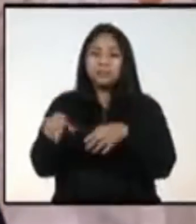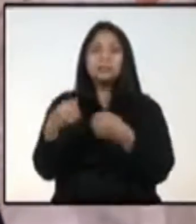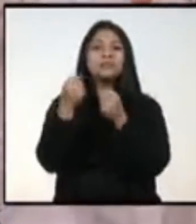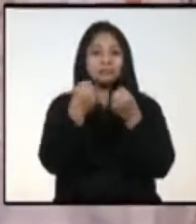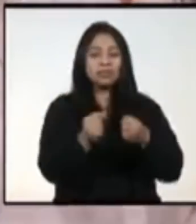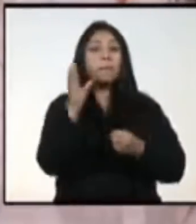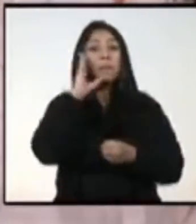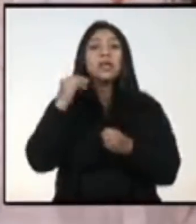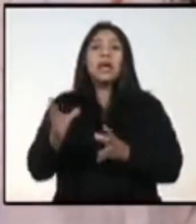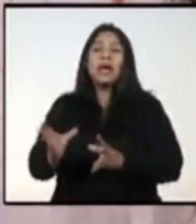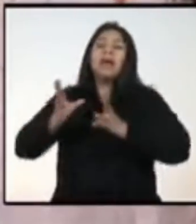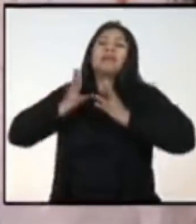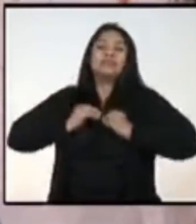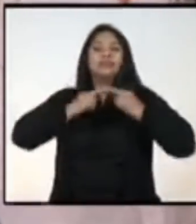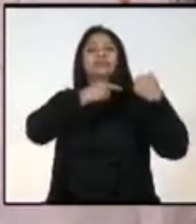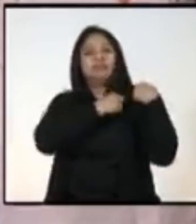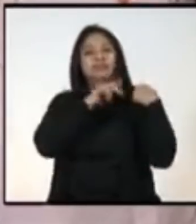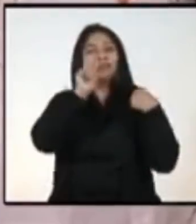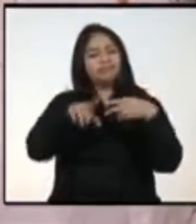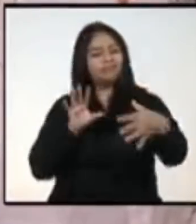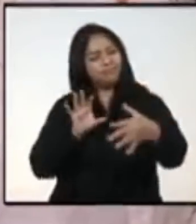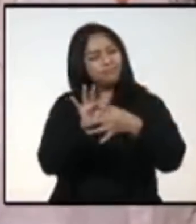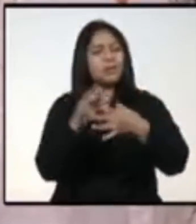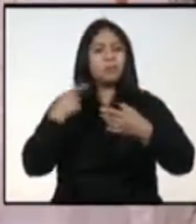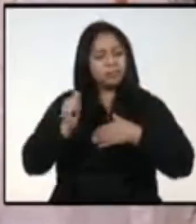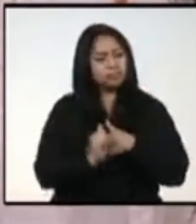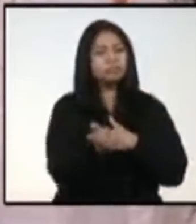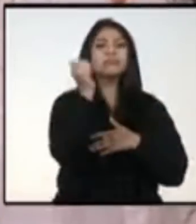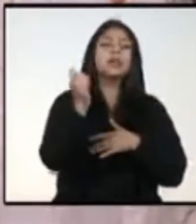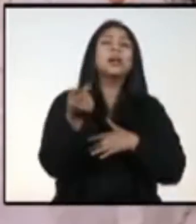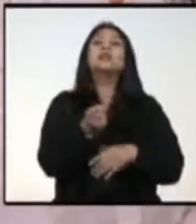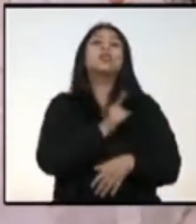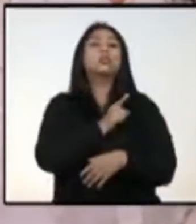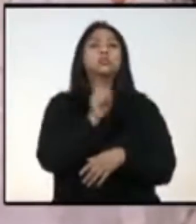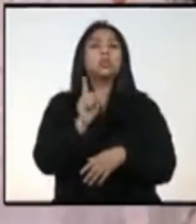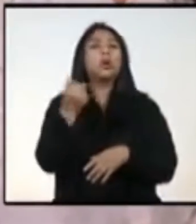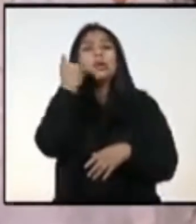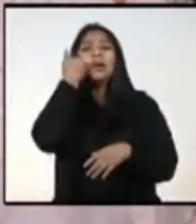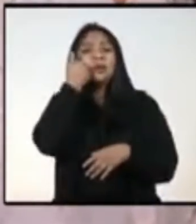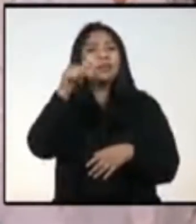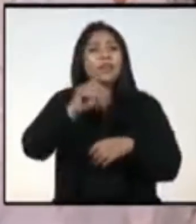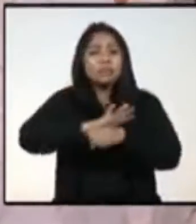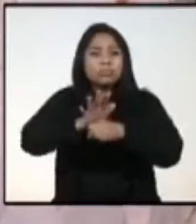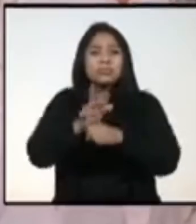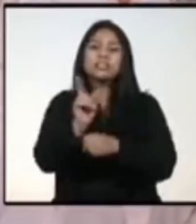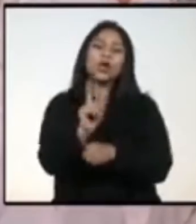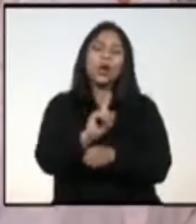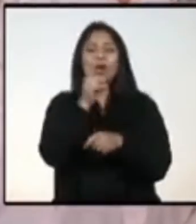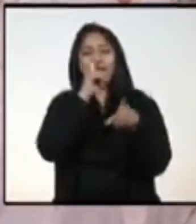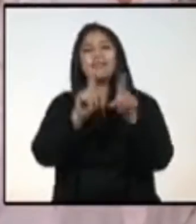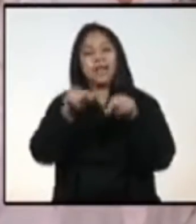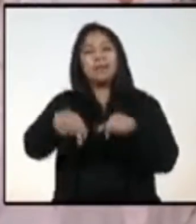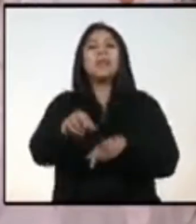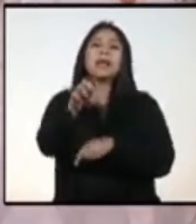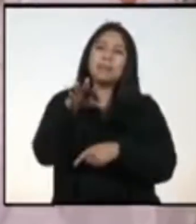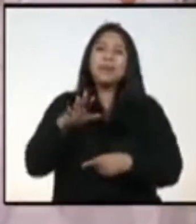están comprometidos con que tenemos que unirnos los guatemaltecos para salir adelante, no solo de la crisis del coronavirus, sino sacar adelante la paz,